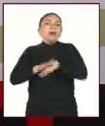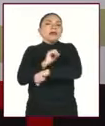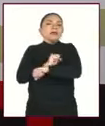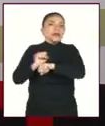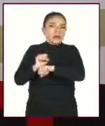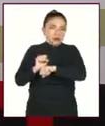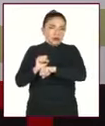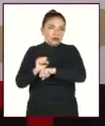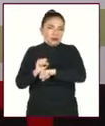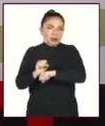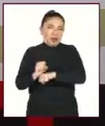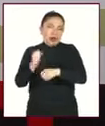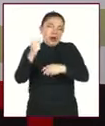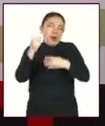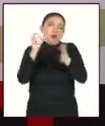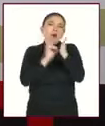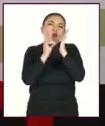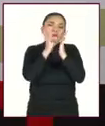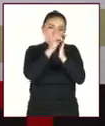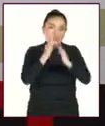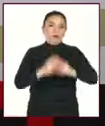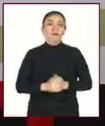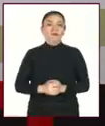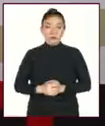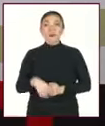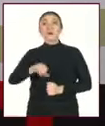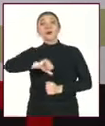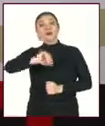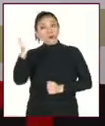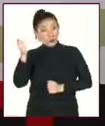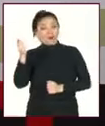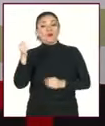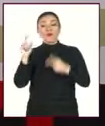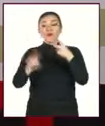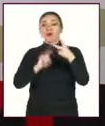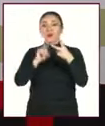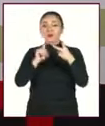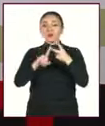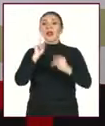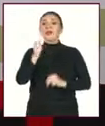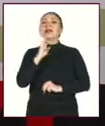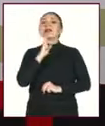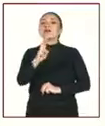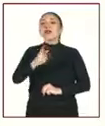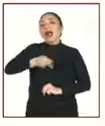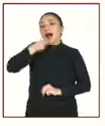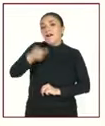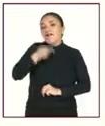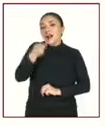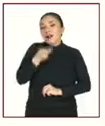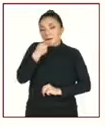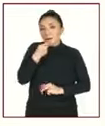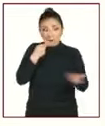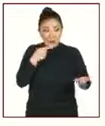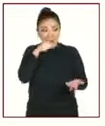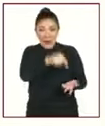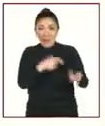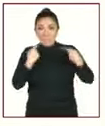escala. Otra parte de esta escala de coma de Glasgow es la respuesta verbal, donde las